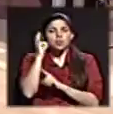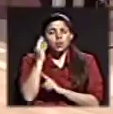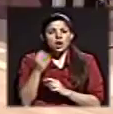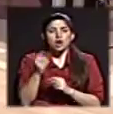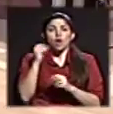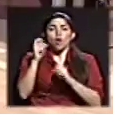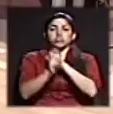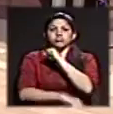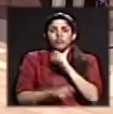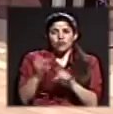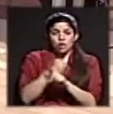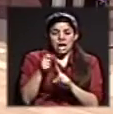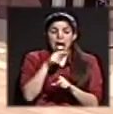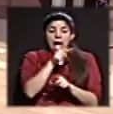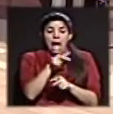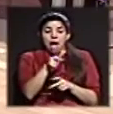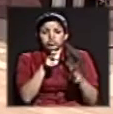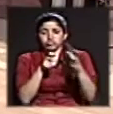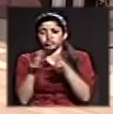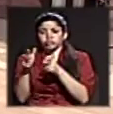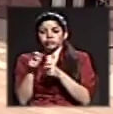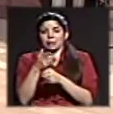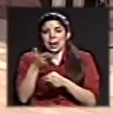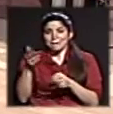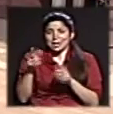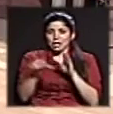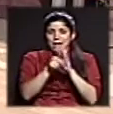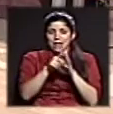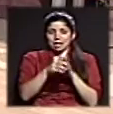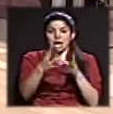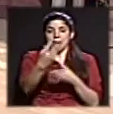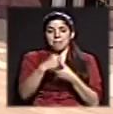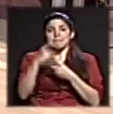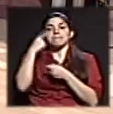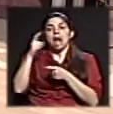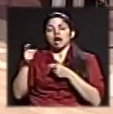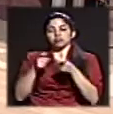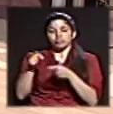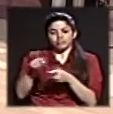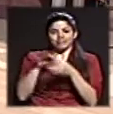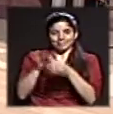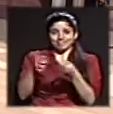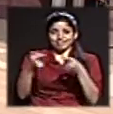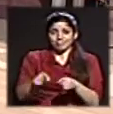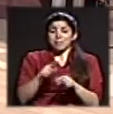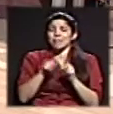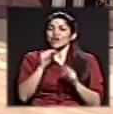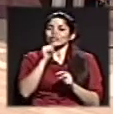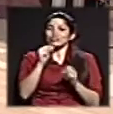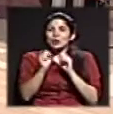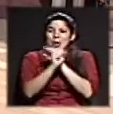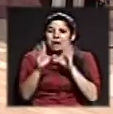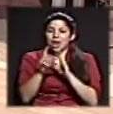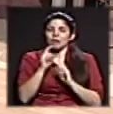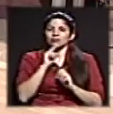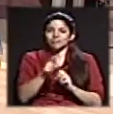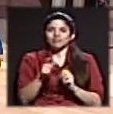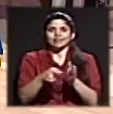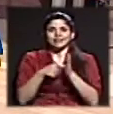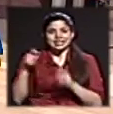de la violencia, que por ahí podrían tomarse algunos elementos para regular ciertas acciones, pero no con la claridad, digamos, que se requiere,